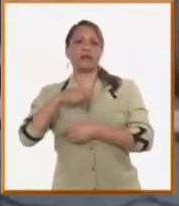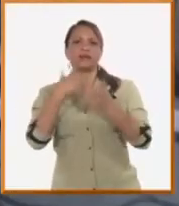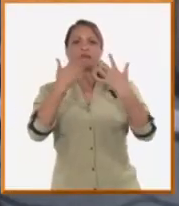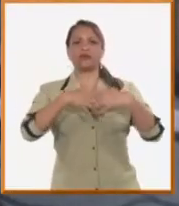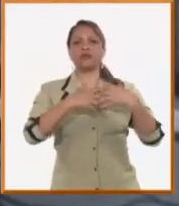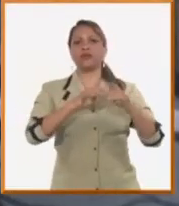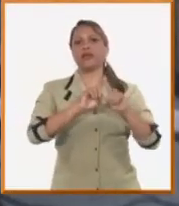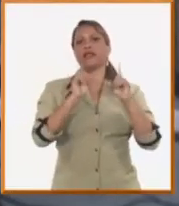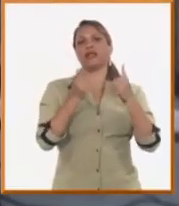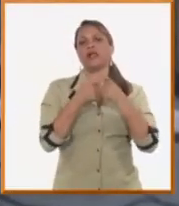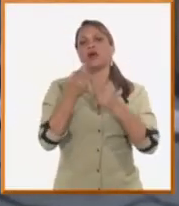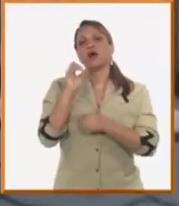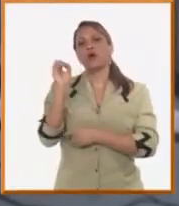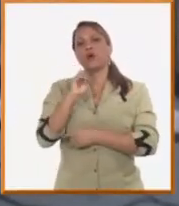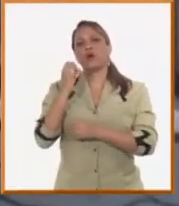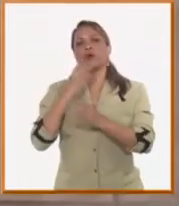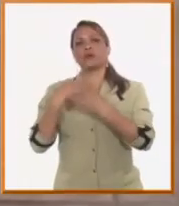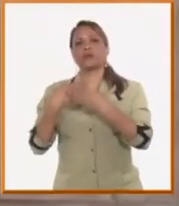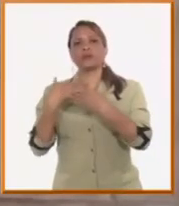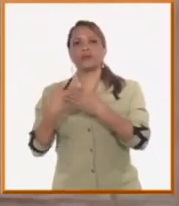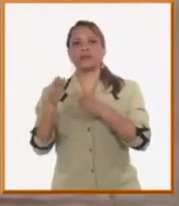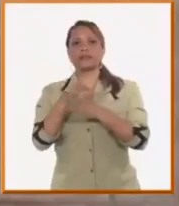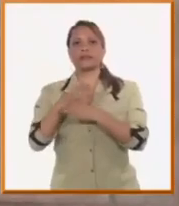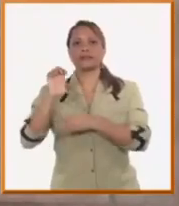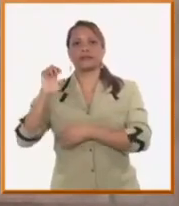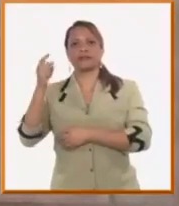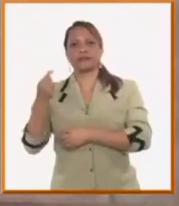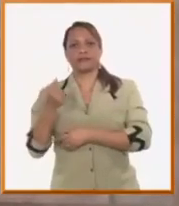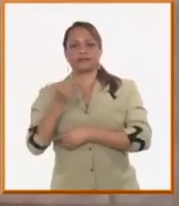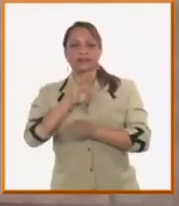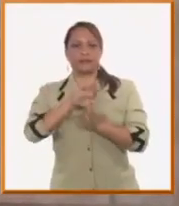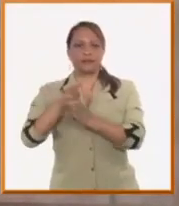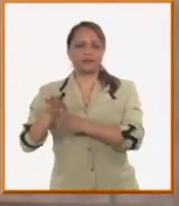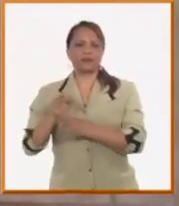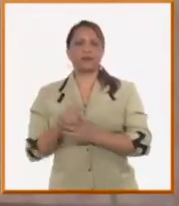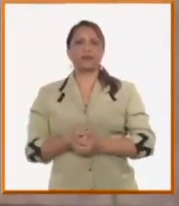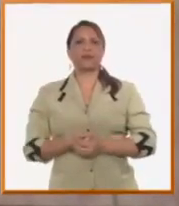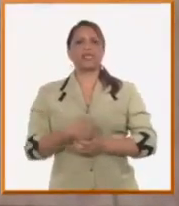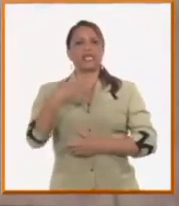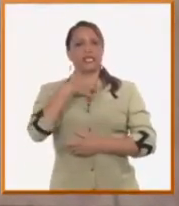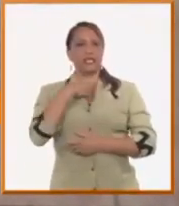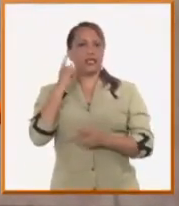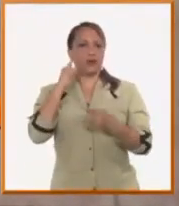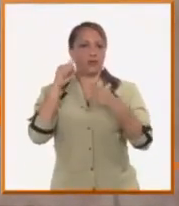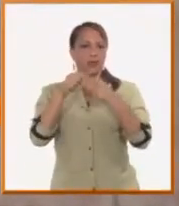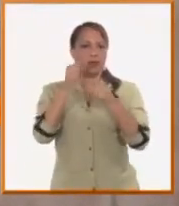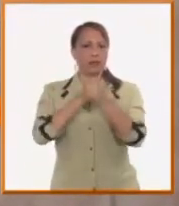general como de otros sectores de la economía. Tiene como misión principal